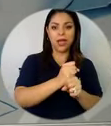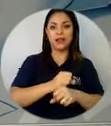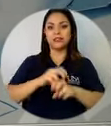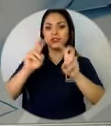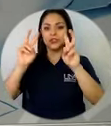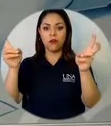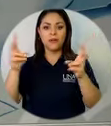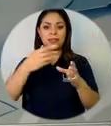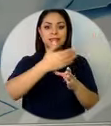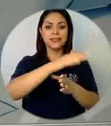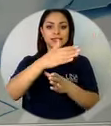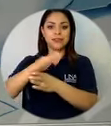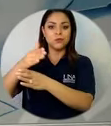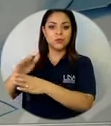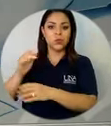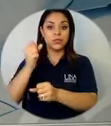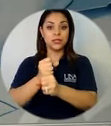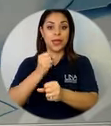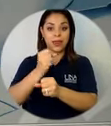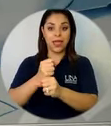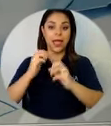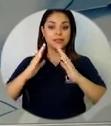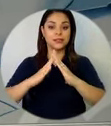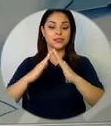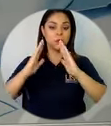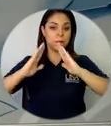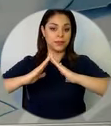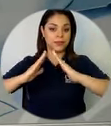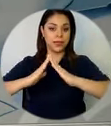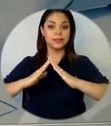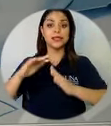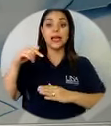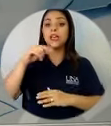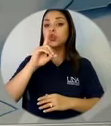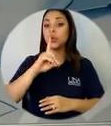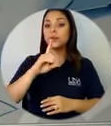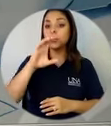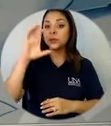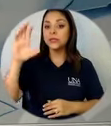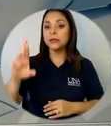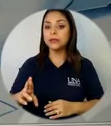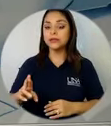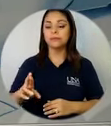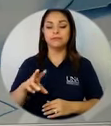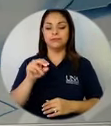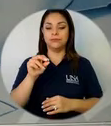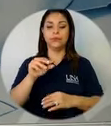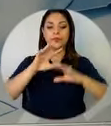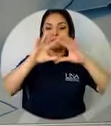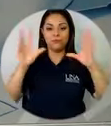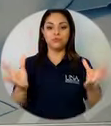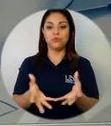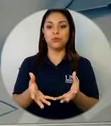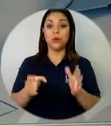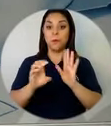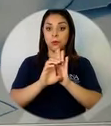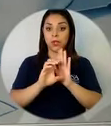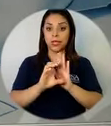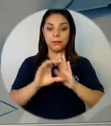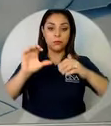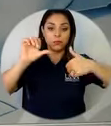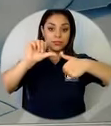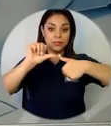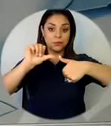en materia de distribución de tareas domésticas. Y eso no solamente fue en Costa Rica, sino en el mundo. En el caso, por ejemplo,